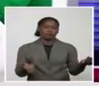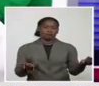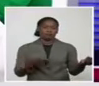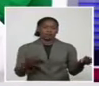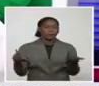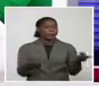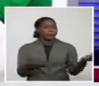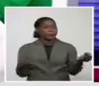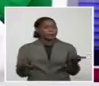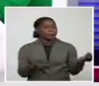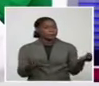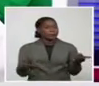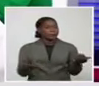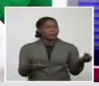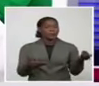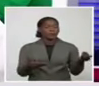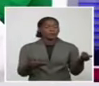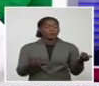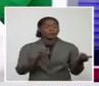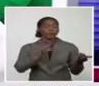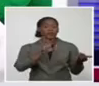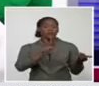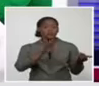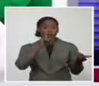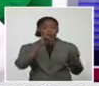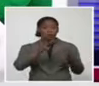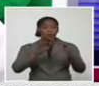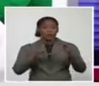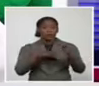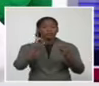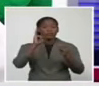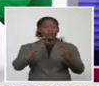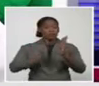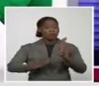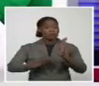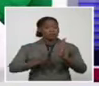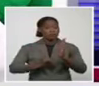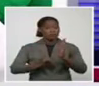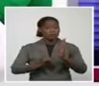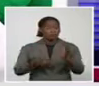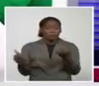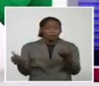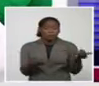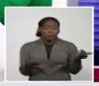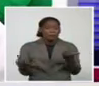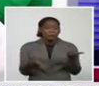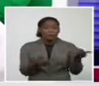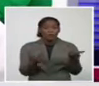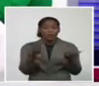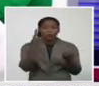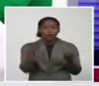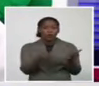De los 7 lactantes, 5 menores de 6 meses y uno de ellos un recién nacido.